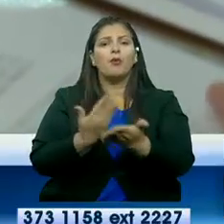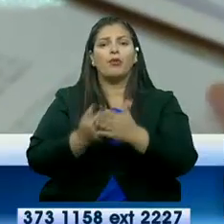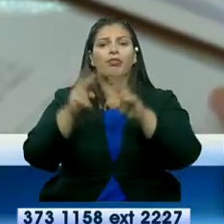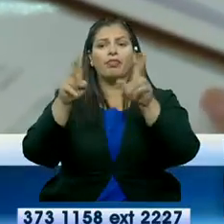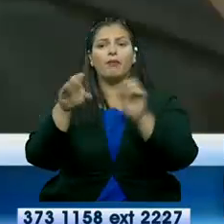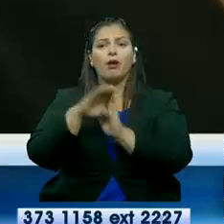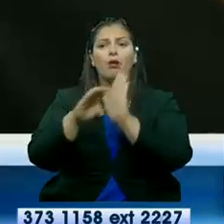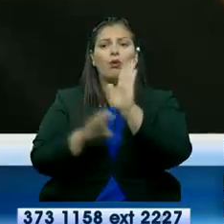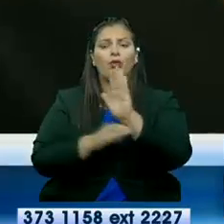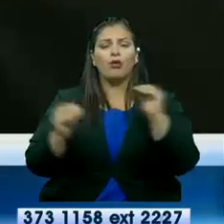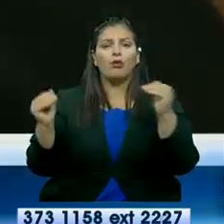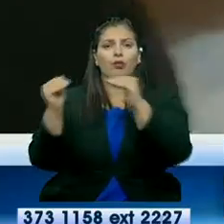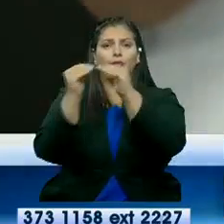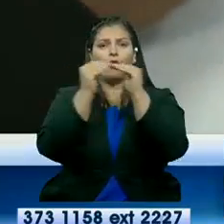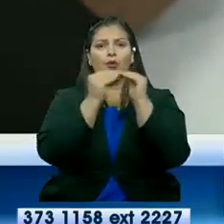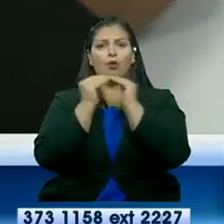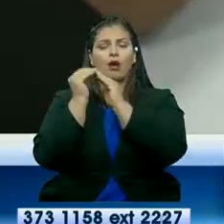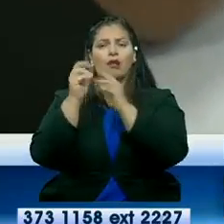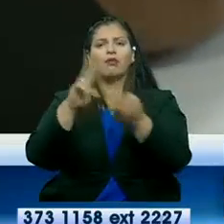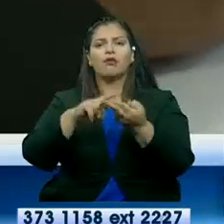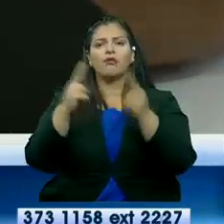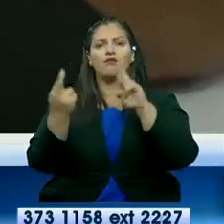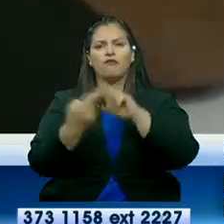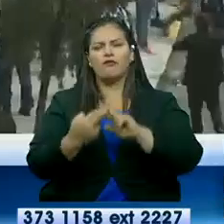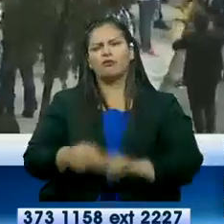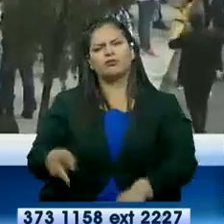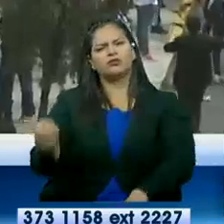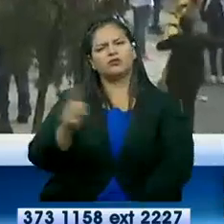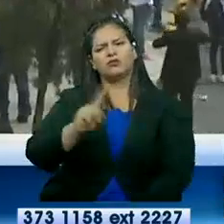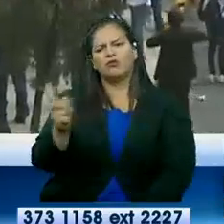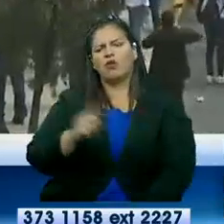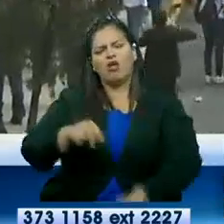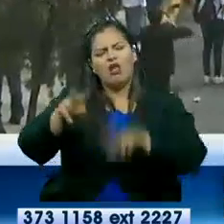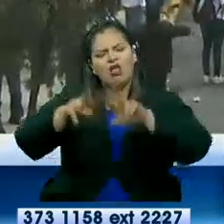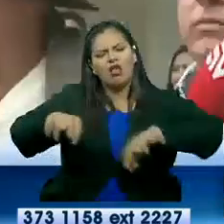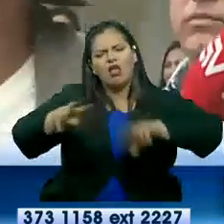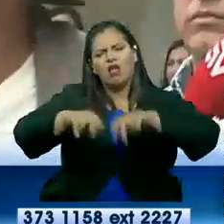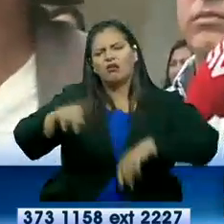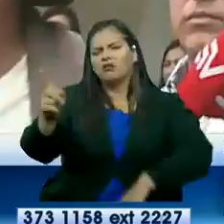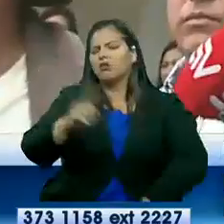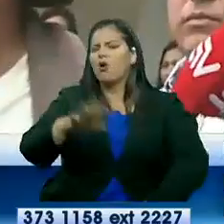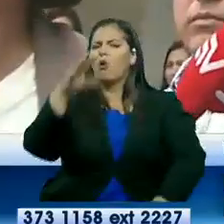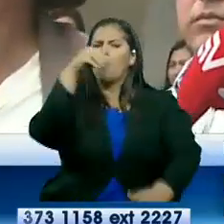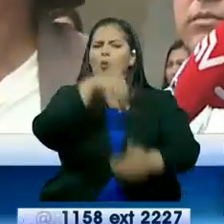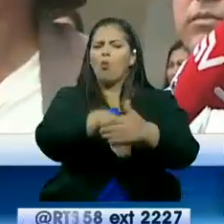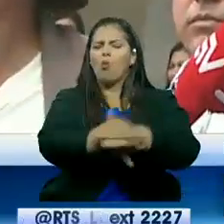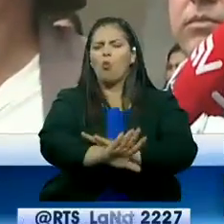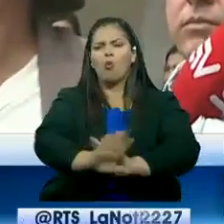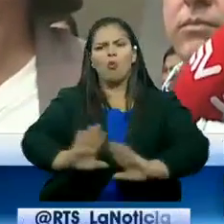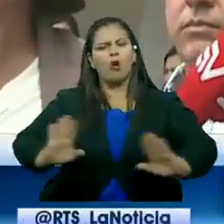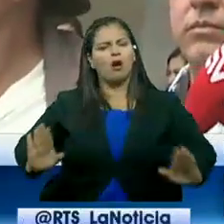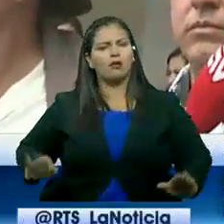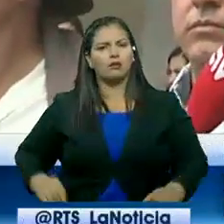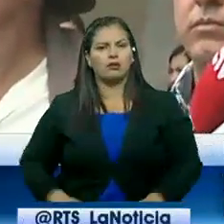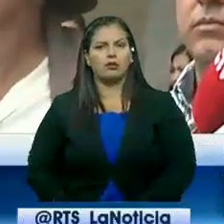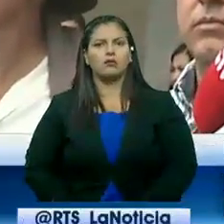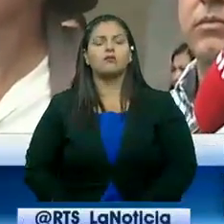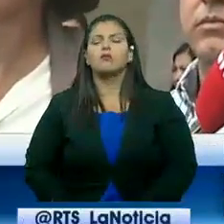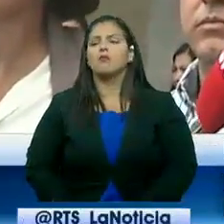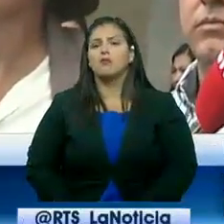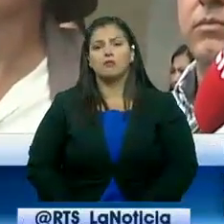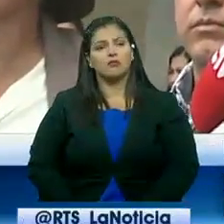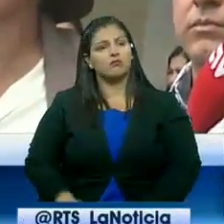de la Democracia se archive. Caso contrario, continuarán las movilizaciones. Aplicaremos las demandas de constitucionalidad y los